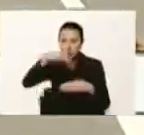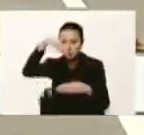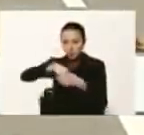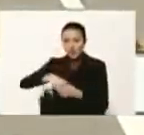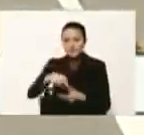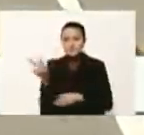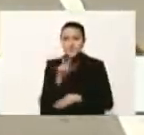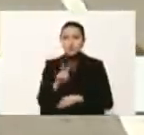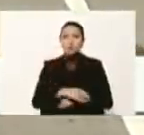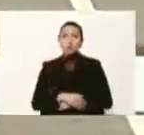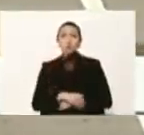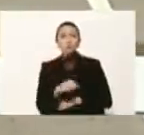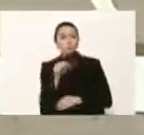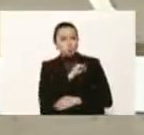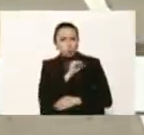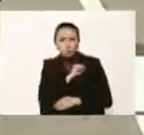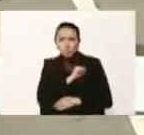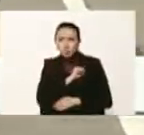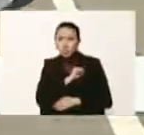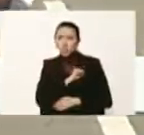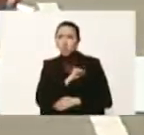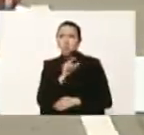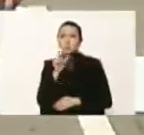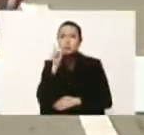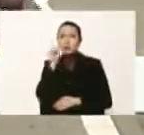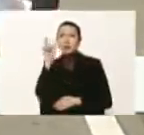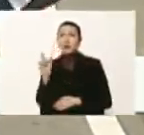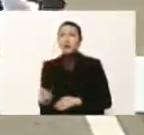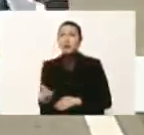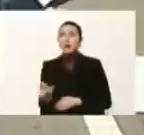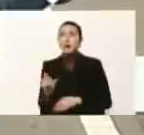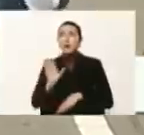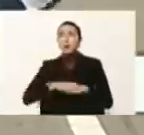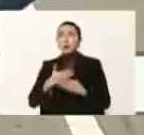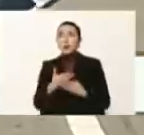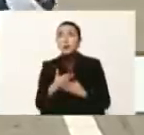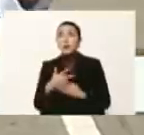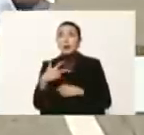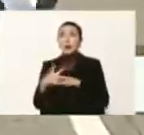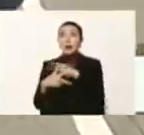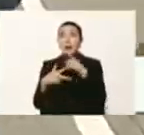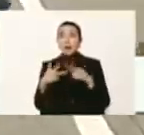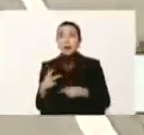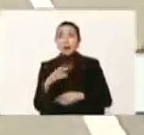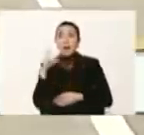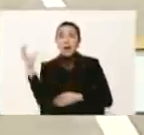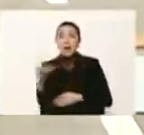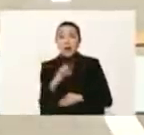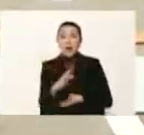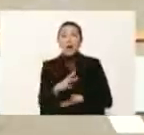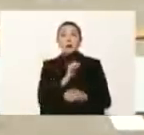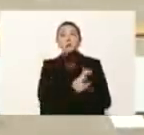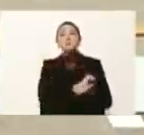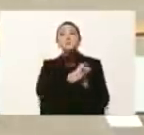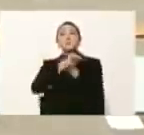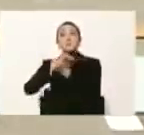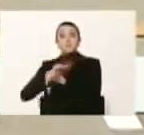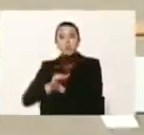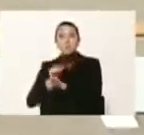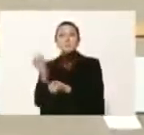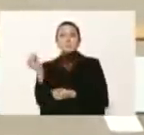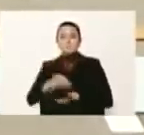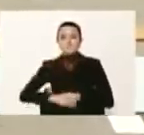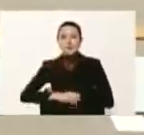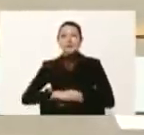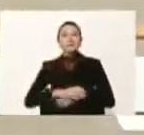Hay angustia en Nariño, están declarando tres paramilitares colombianos capturados. Vamos a